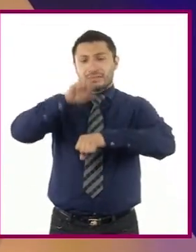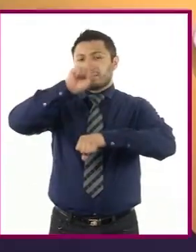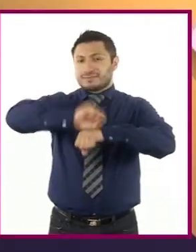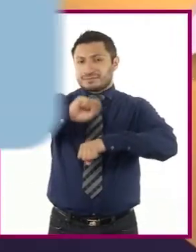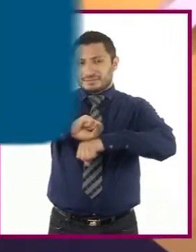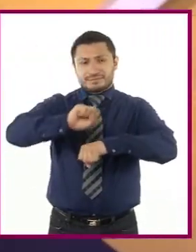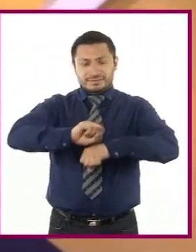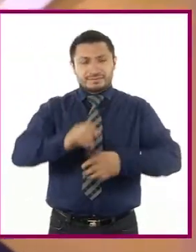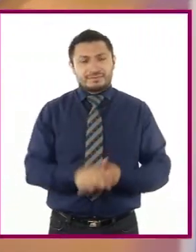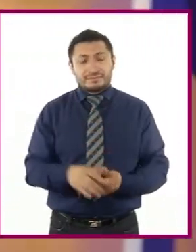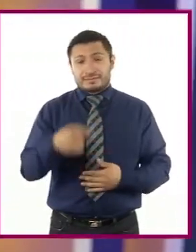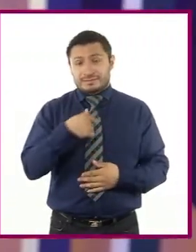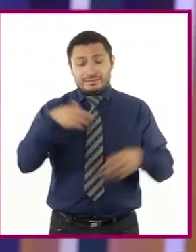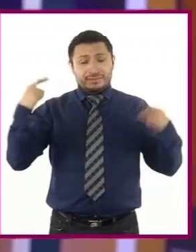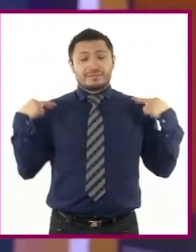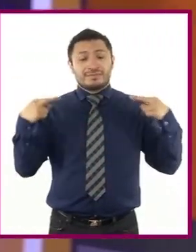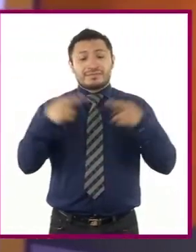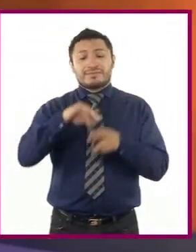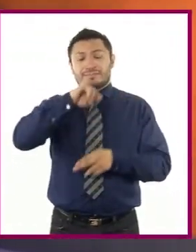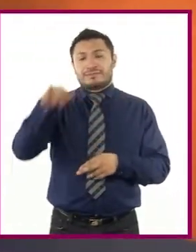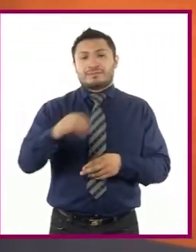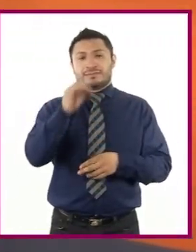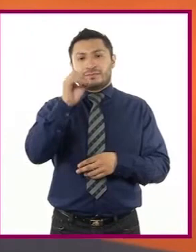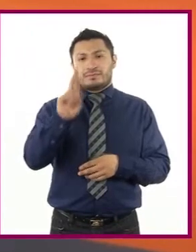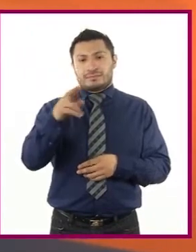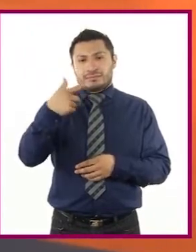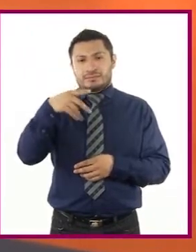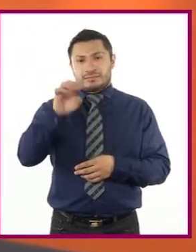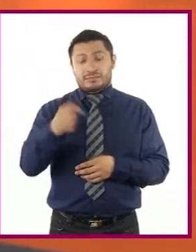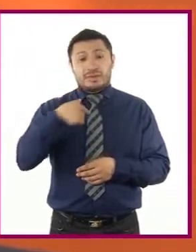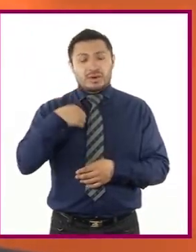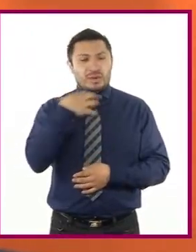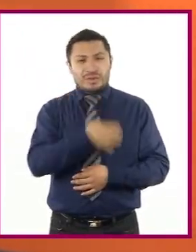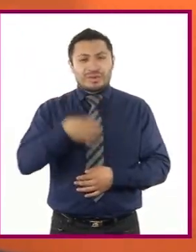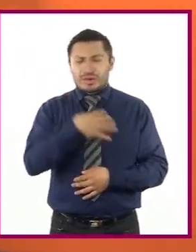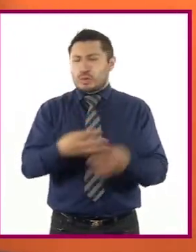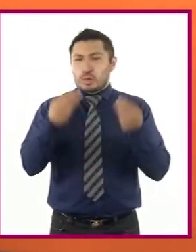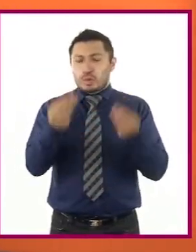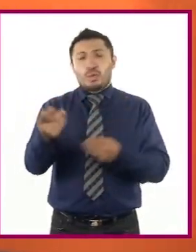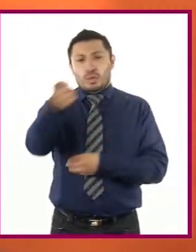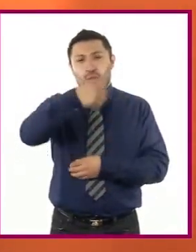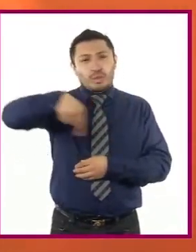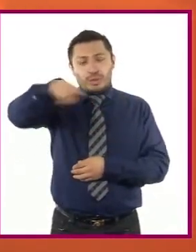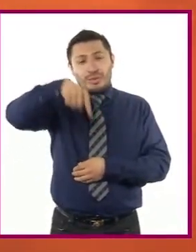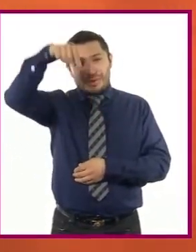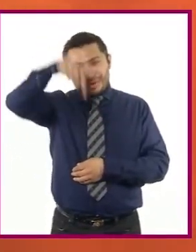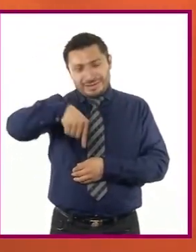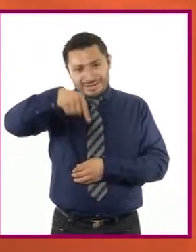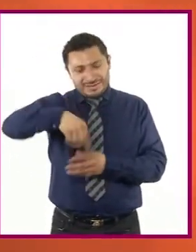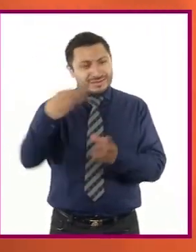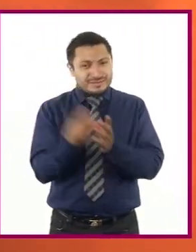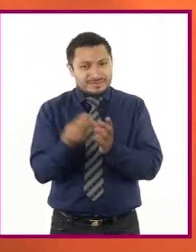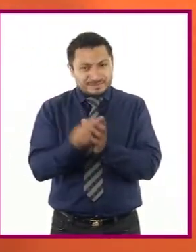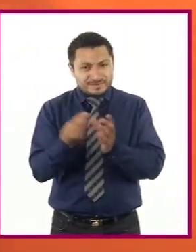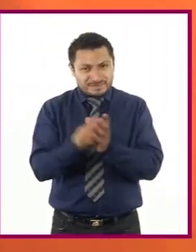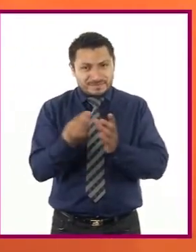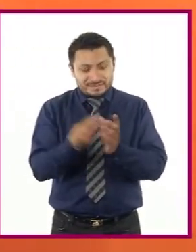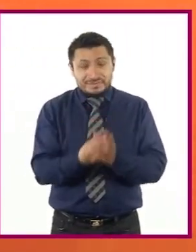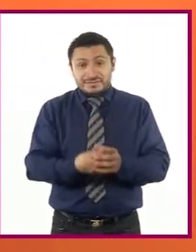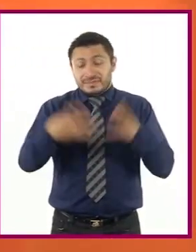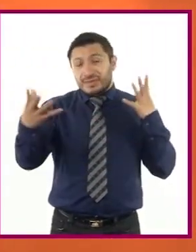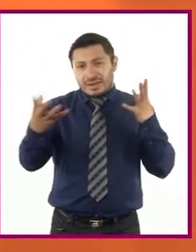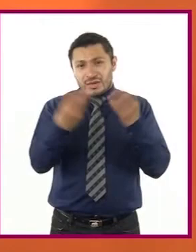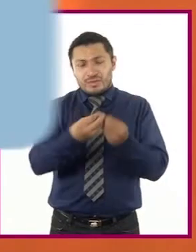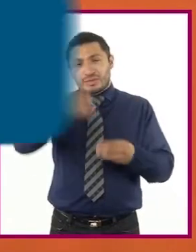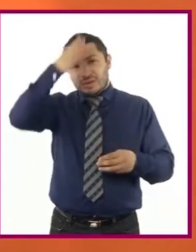secundaria. Soy el maestro Jorge Gómez Méndez y estoy muy contento de que me acompañen en esta sesión para que juntos